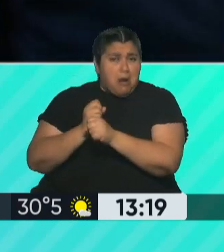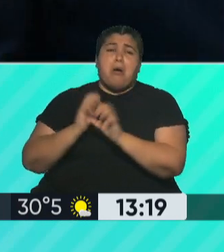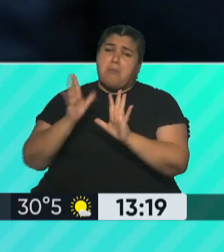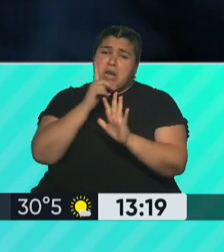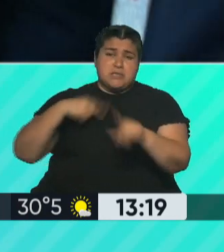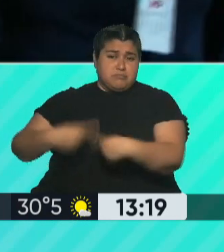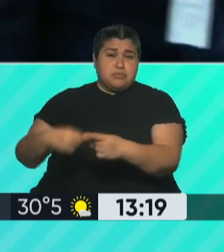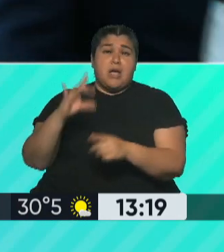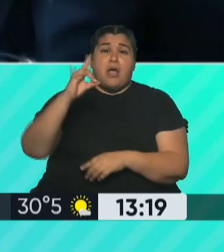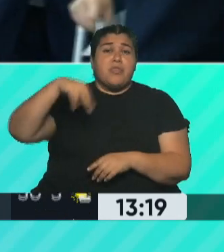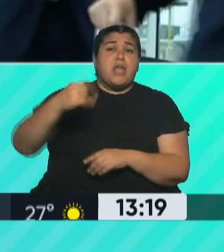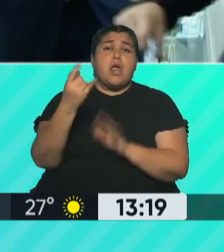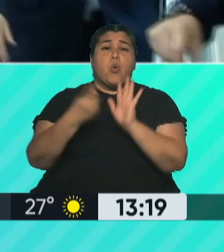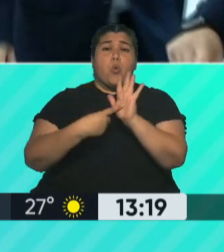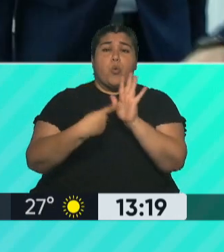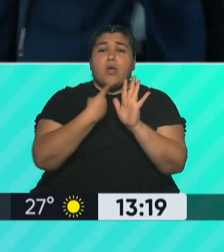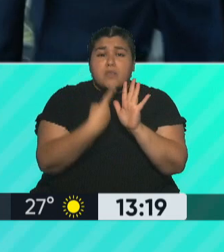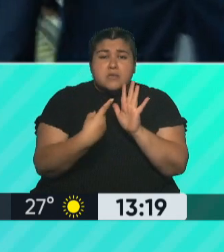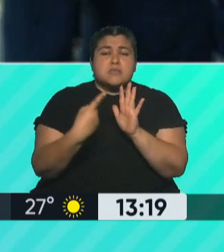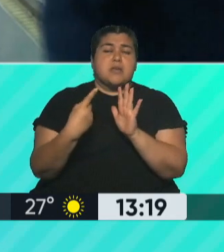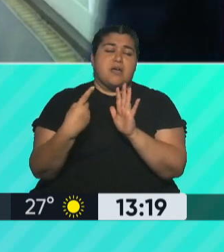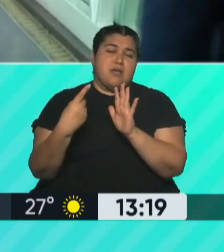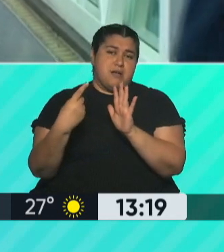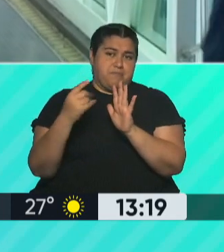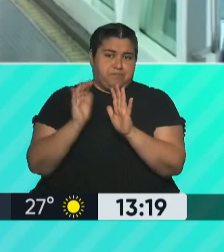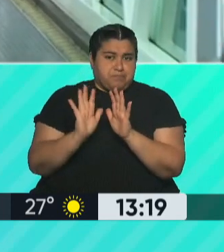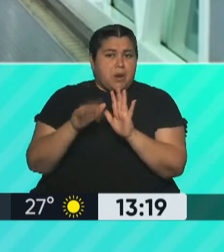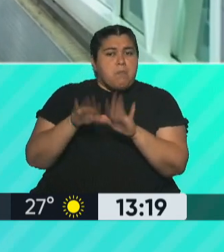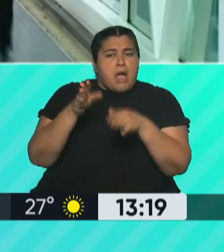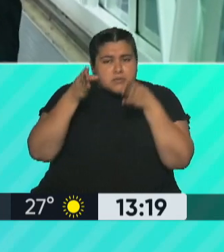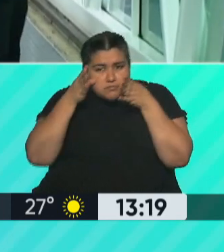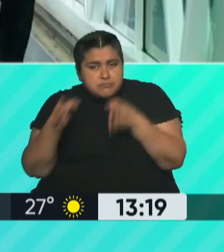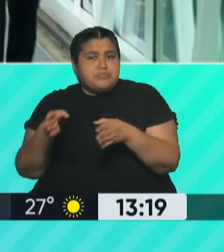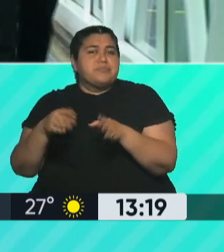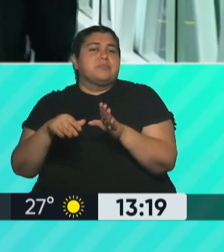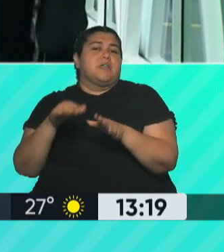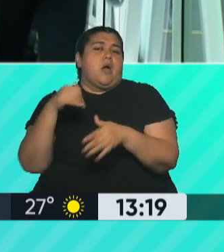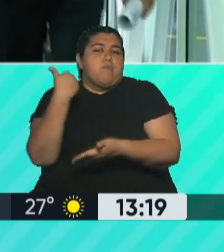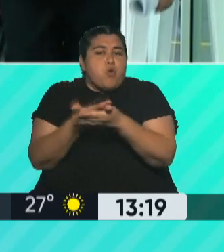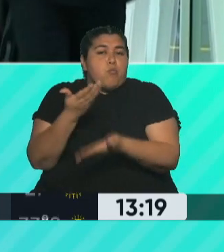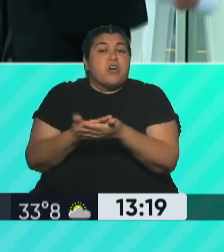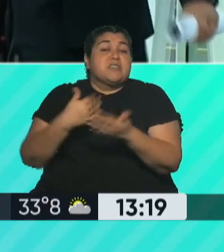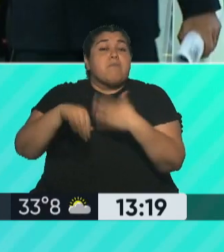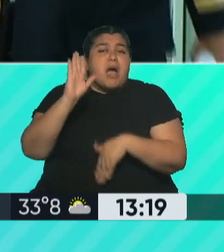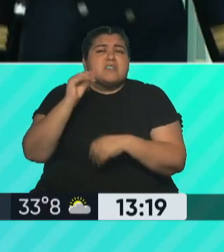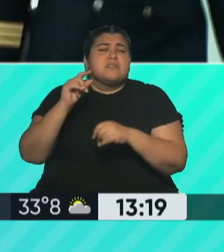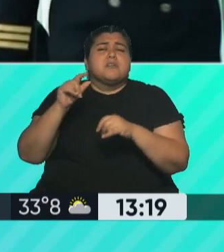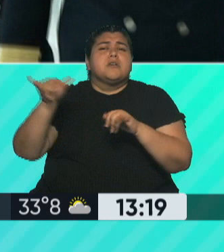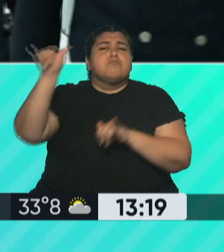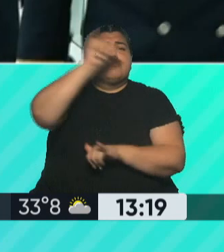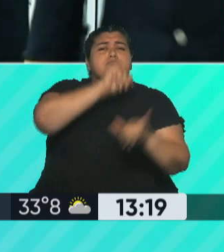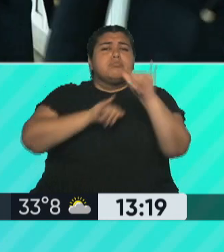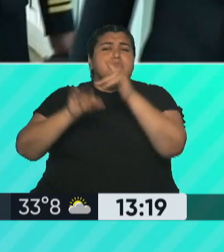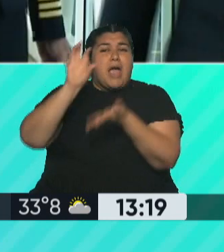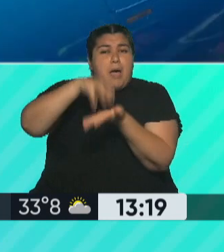nead de urgencia está planteado que se va hacia la política de cielos abiertos Sí si se va la política de cielos abiertos